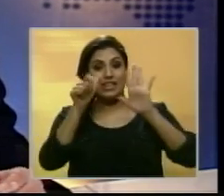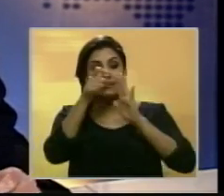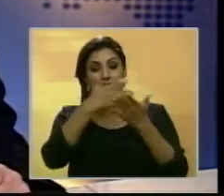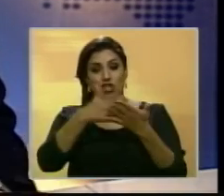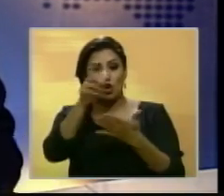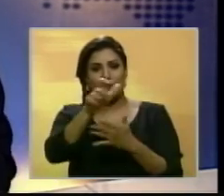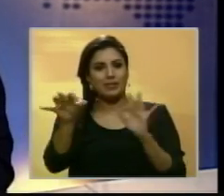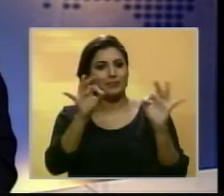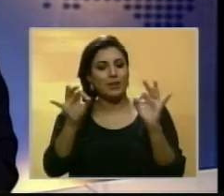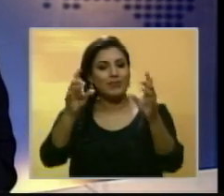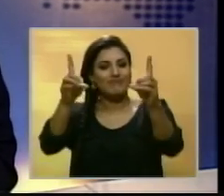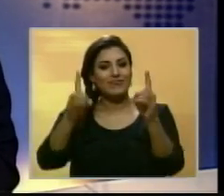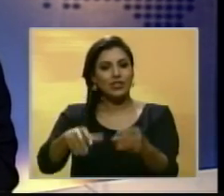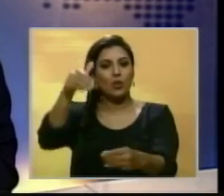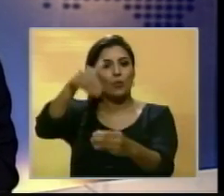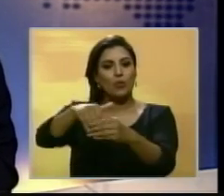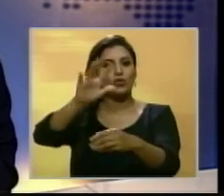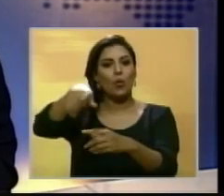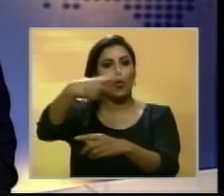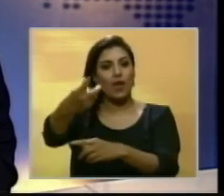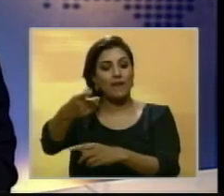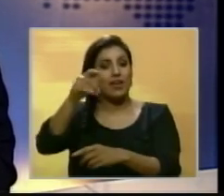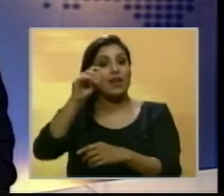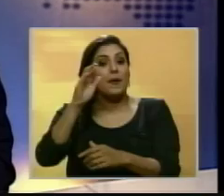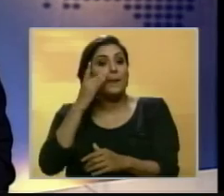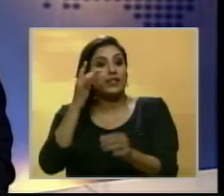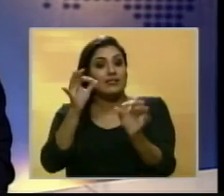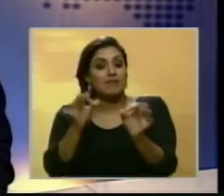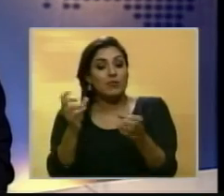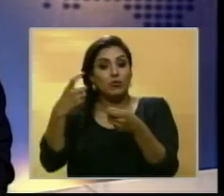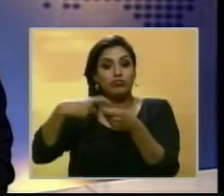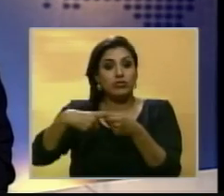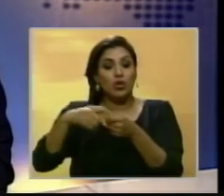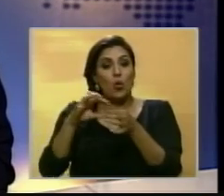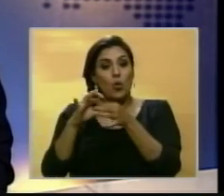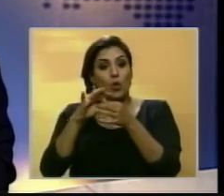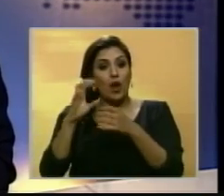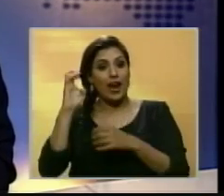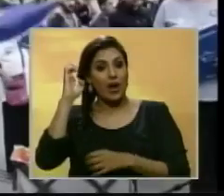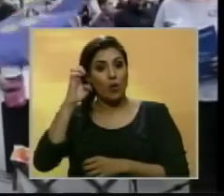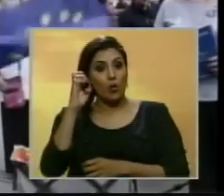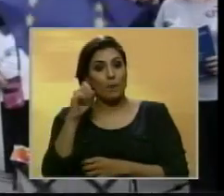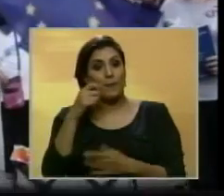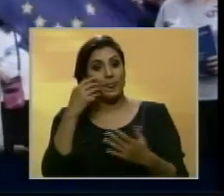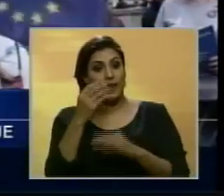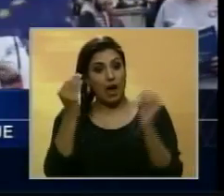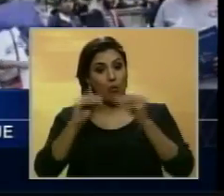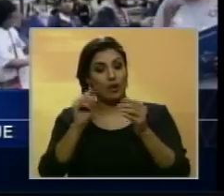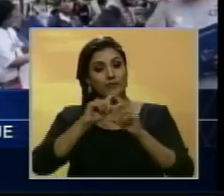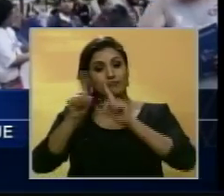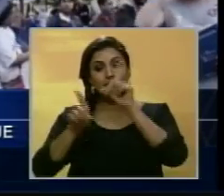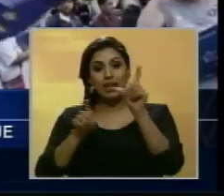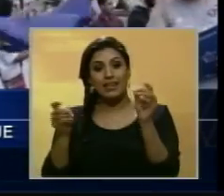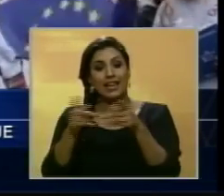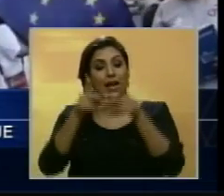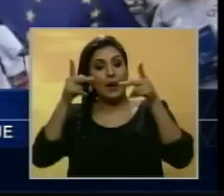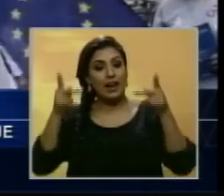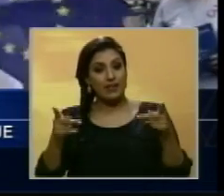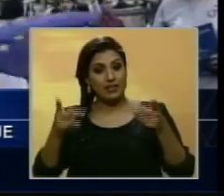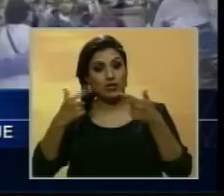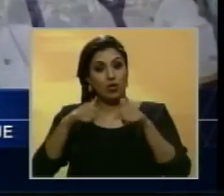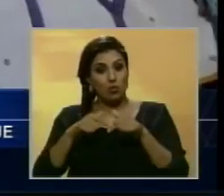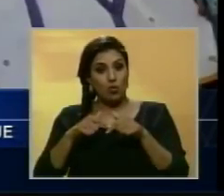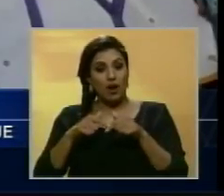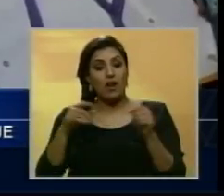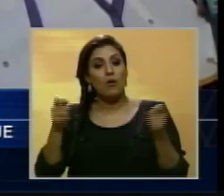se preparan para decidir el próximo jueves si la nación continuará formando parte de la Unión Europea. De acuerdo con las encuestas, la revista The